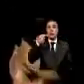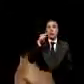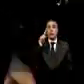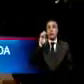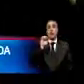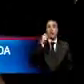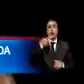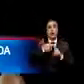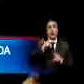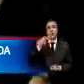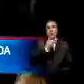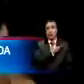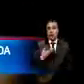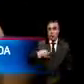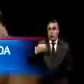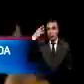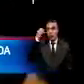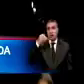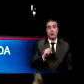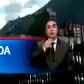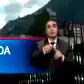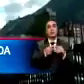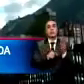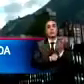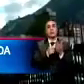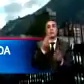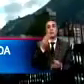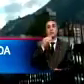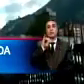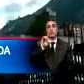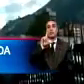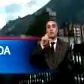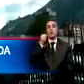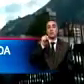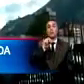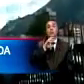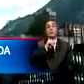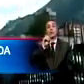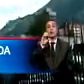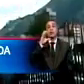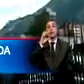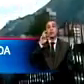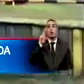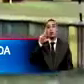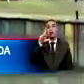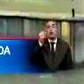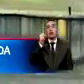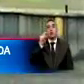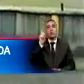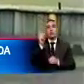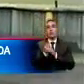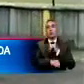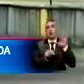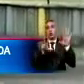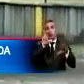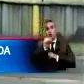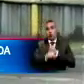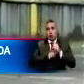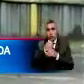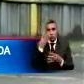ex vicepresidente Jorge Glass y los ex ministros Wilson Pastor y Carlos Pareja Yanuseli. Fueron condenados a 8